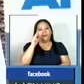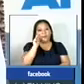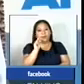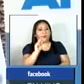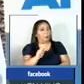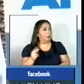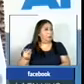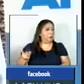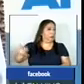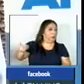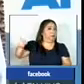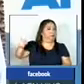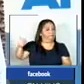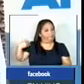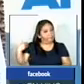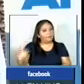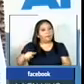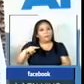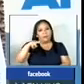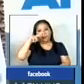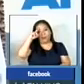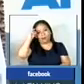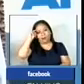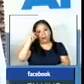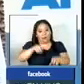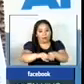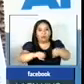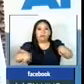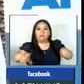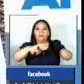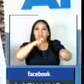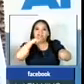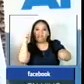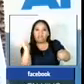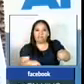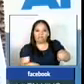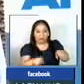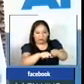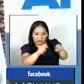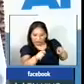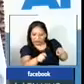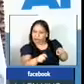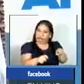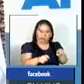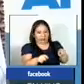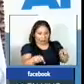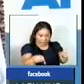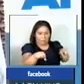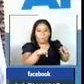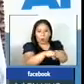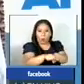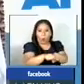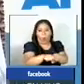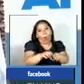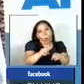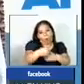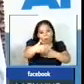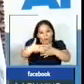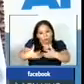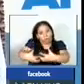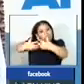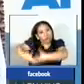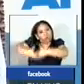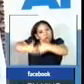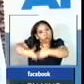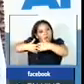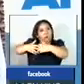de años, válvulas en mal estado, pegadas, tenemos problemas con motores que se